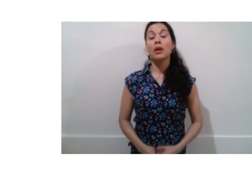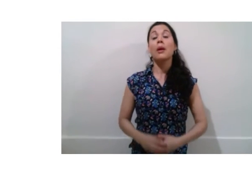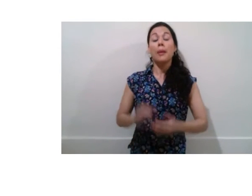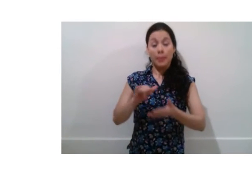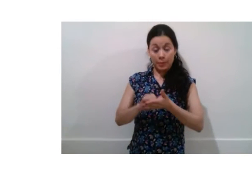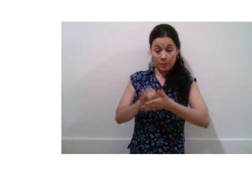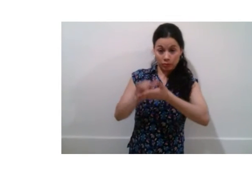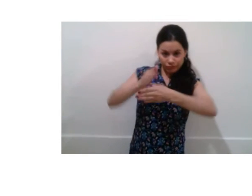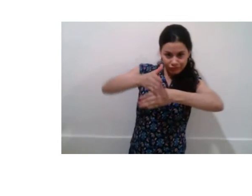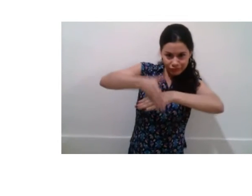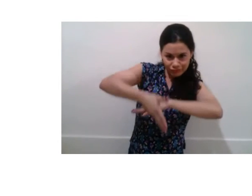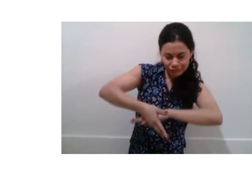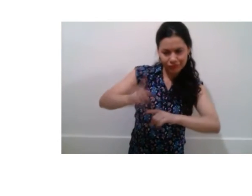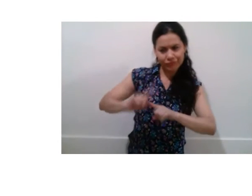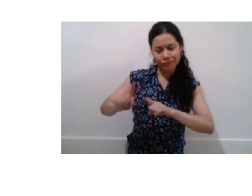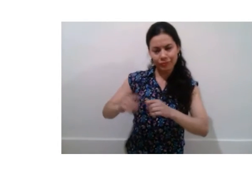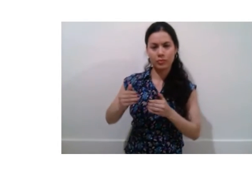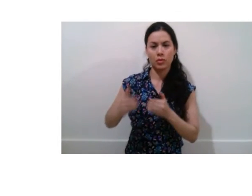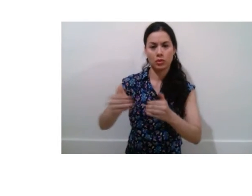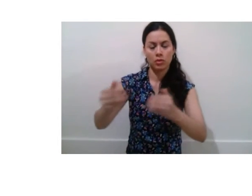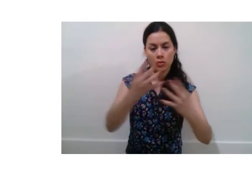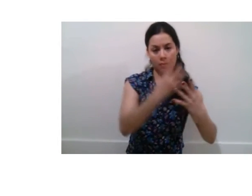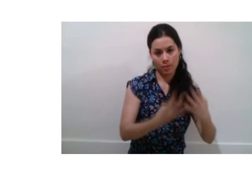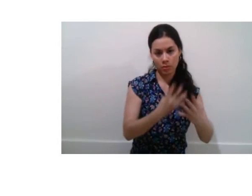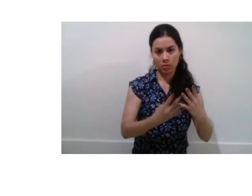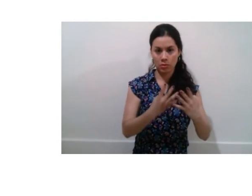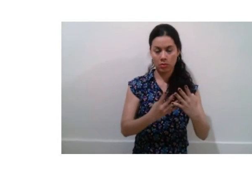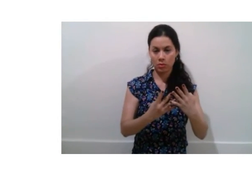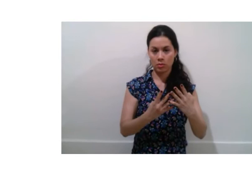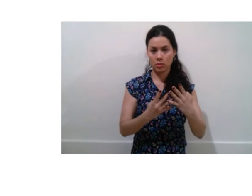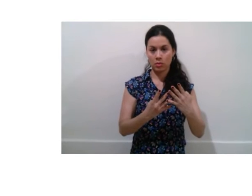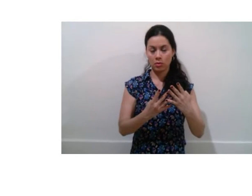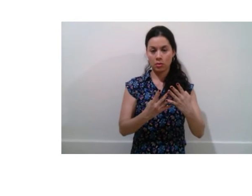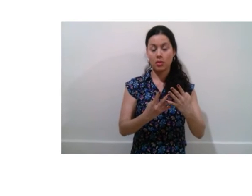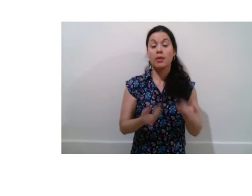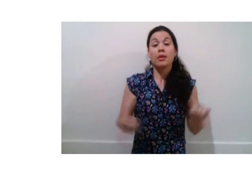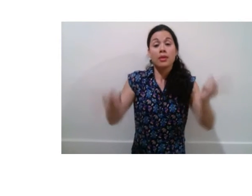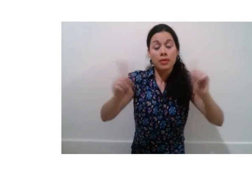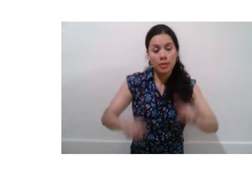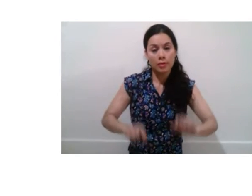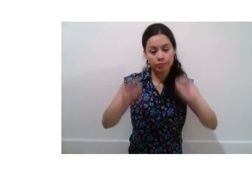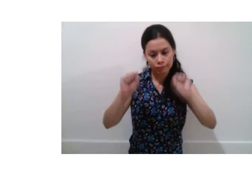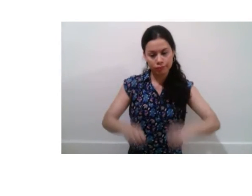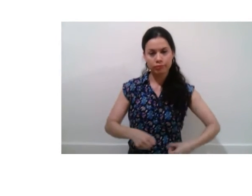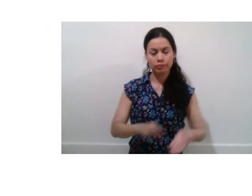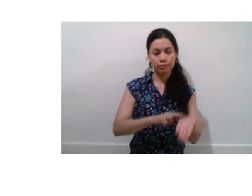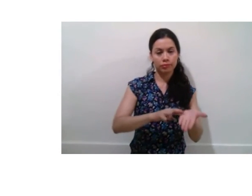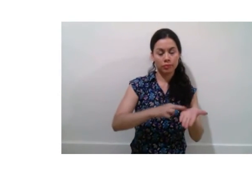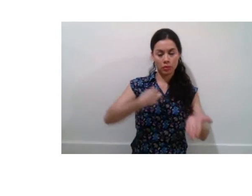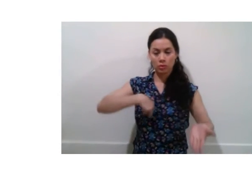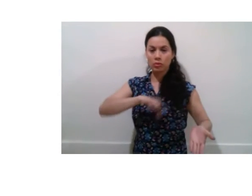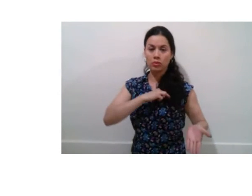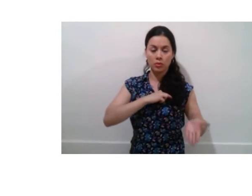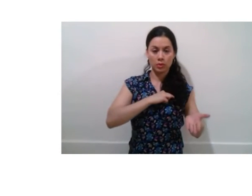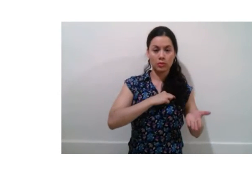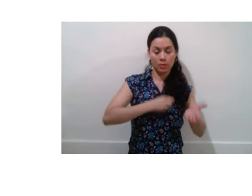Mediante una serie de procedimientos matemáticos y para resolver nuestro